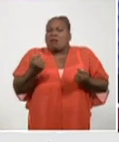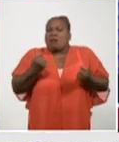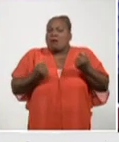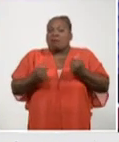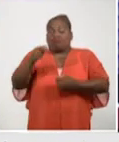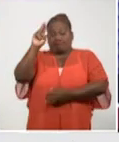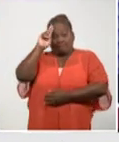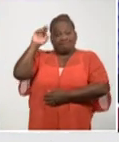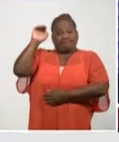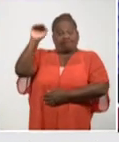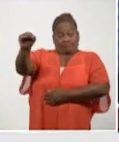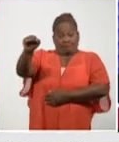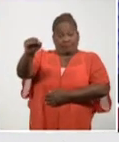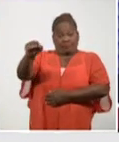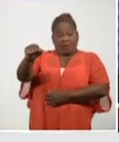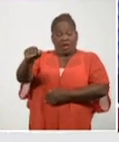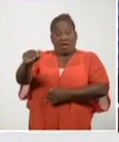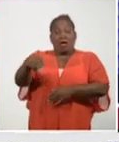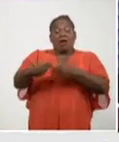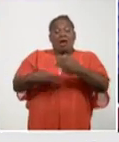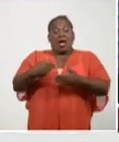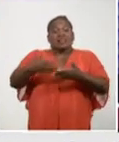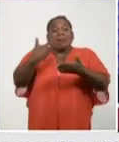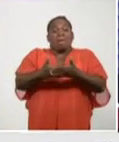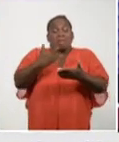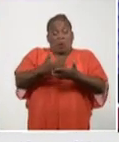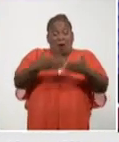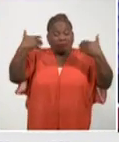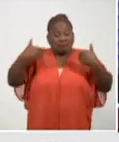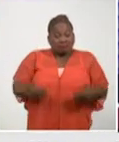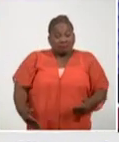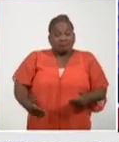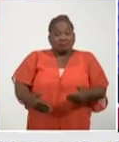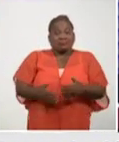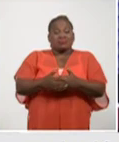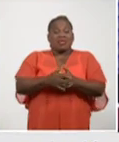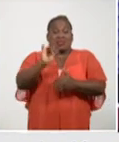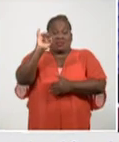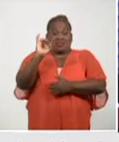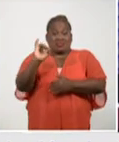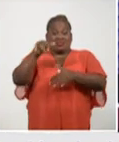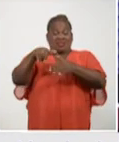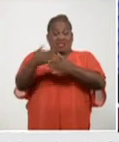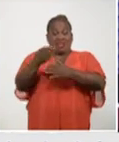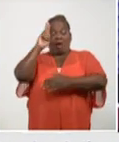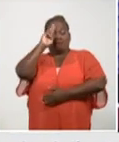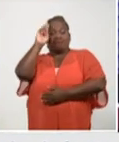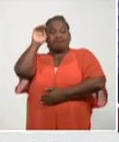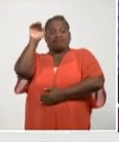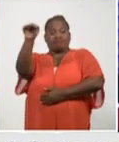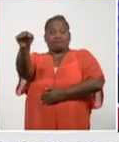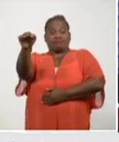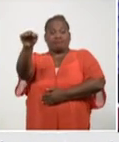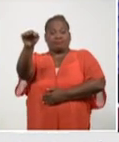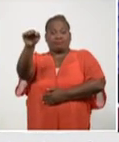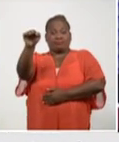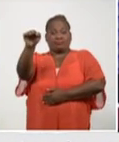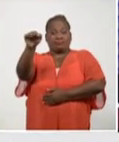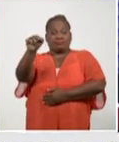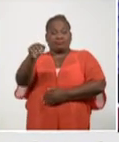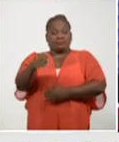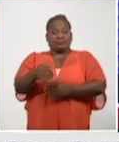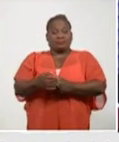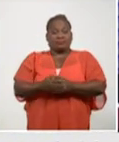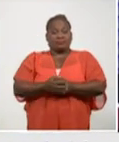hace el diagnóstico y después de una estadía de 6 días ingresada y los